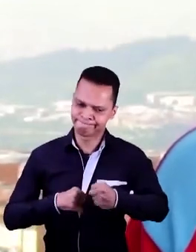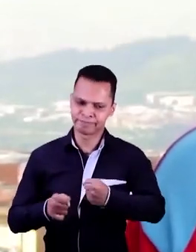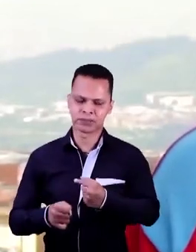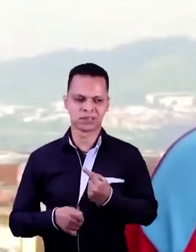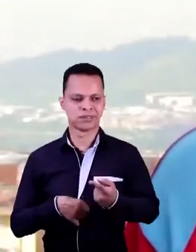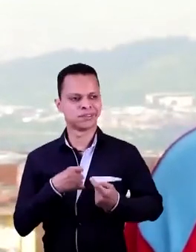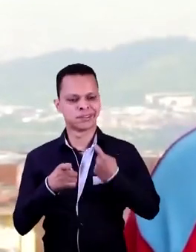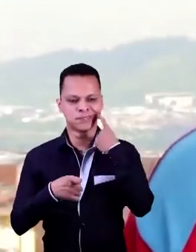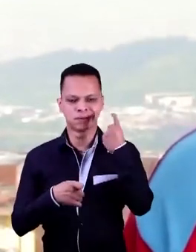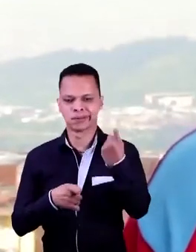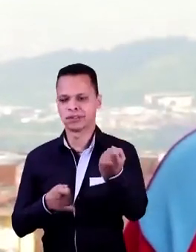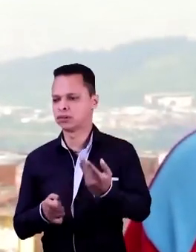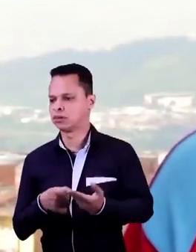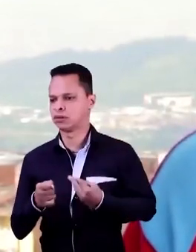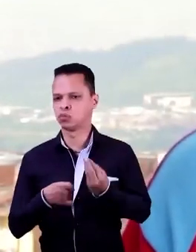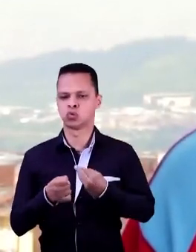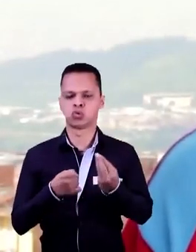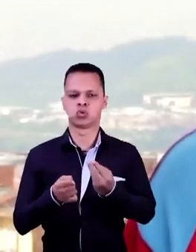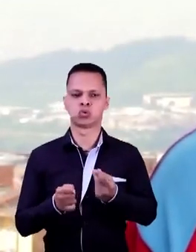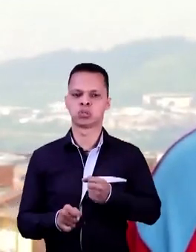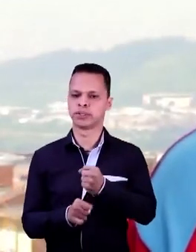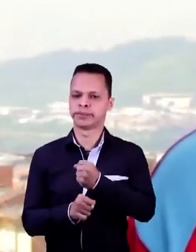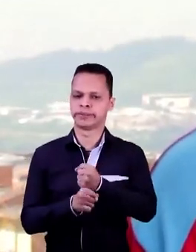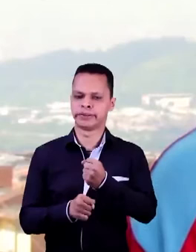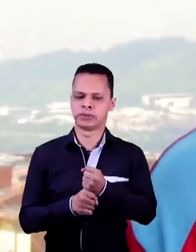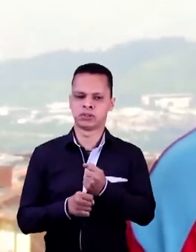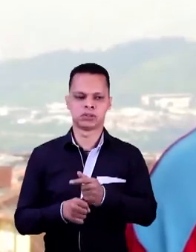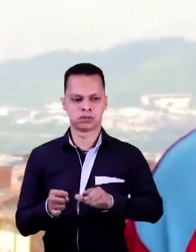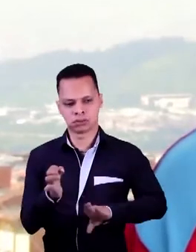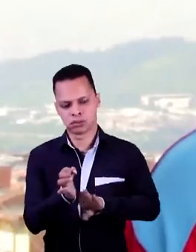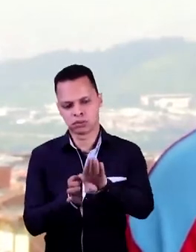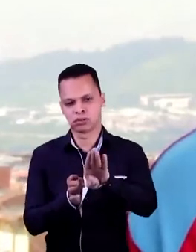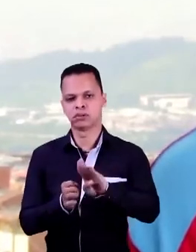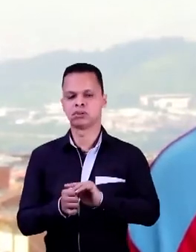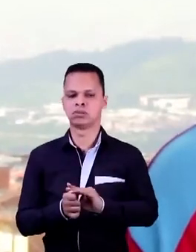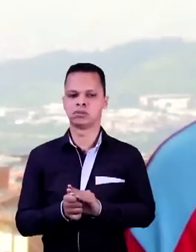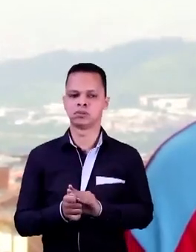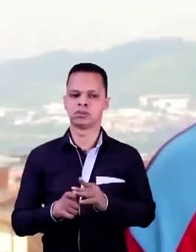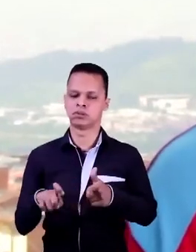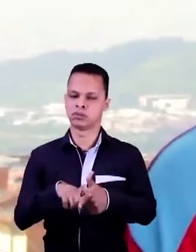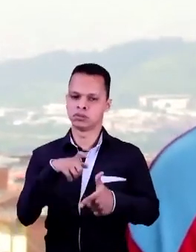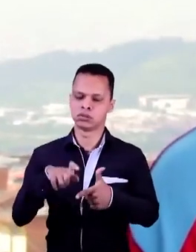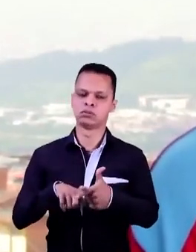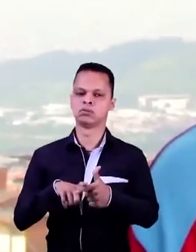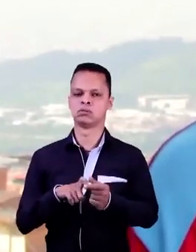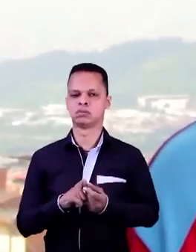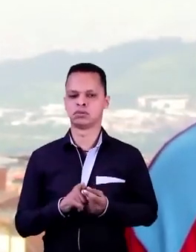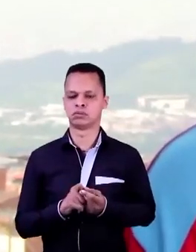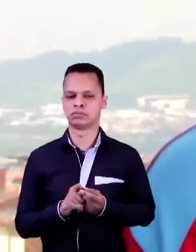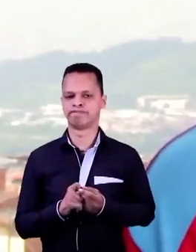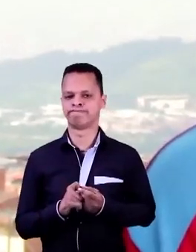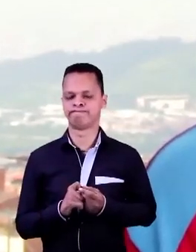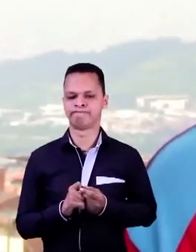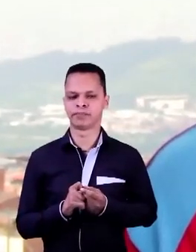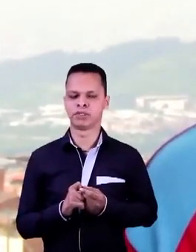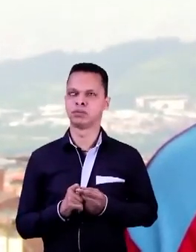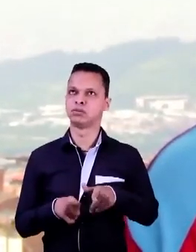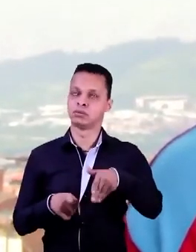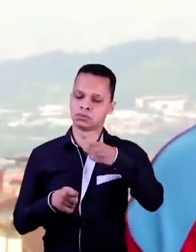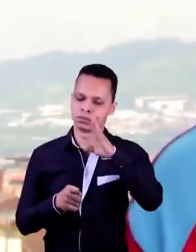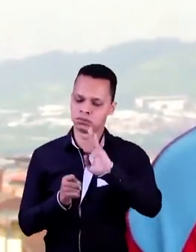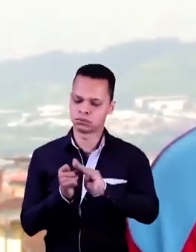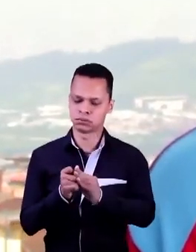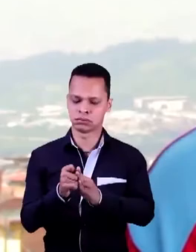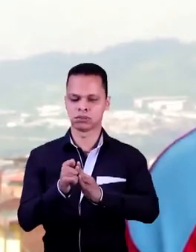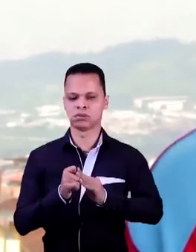luchar y bregar a ver cómo es que va a sustentar ese negocio y cómo es que va a salir adelante. Entonces, yo le